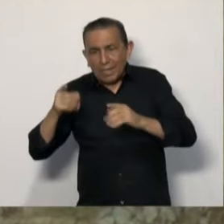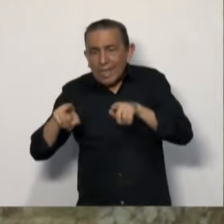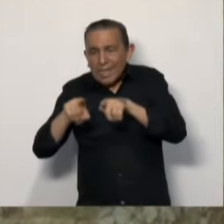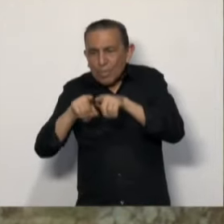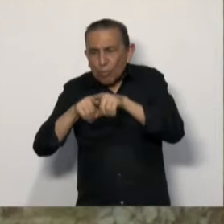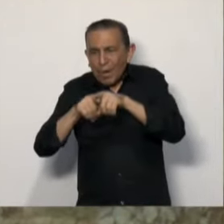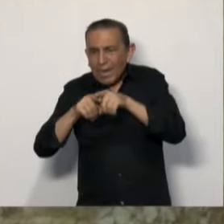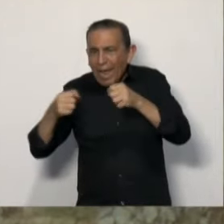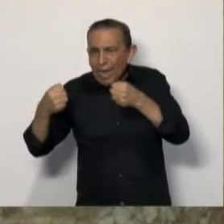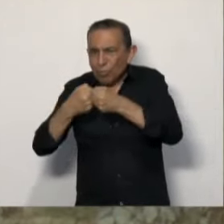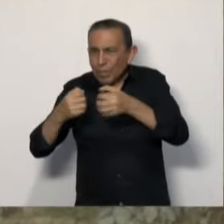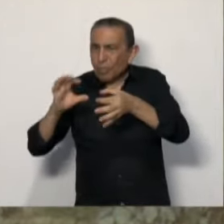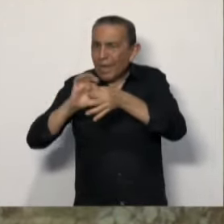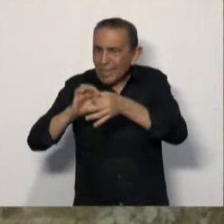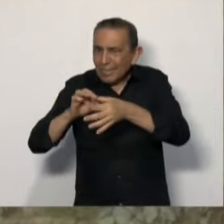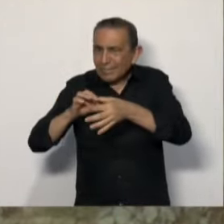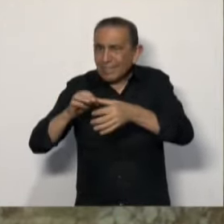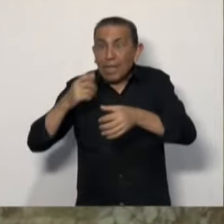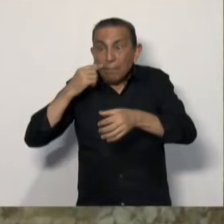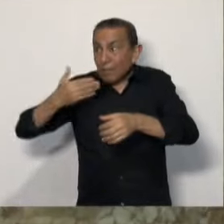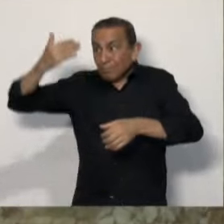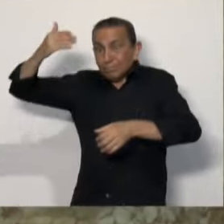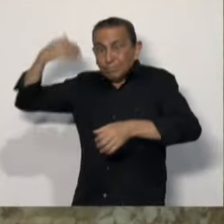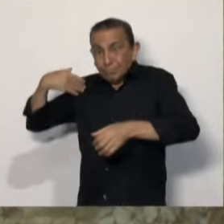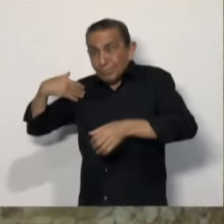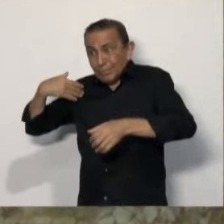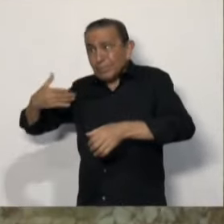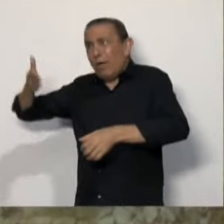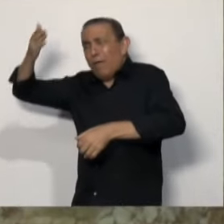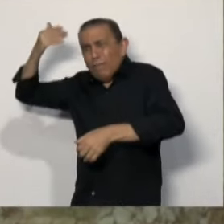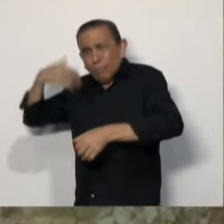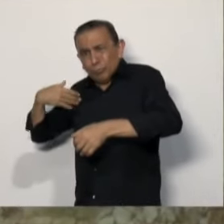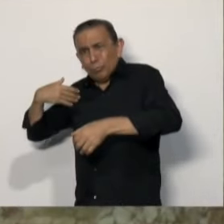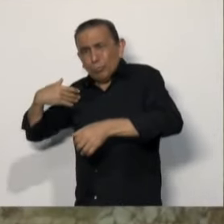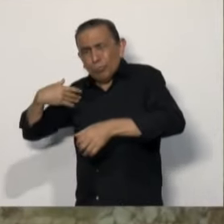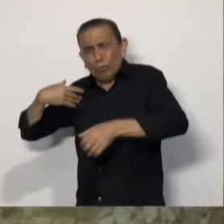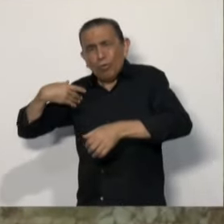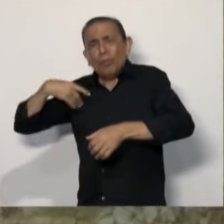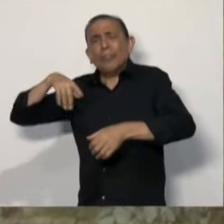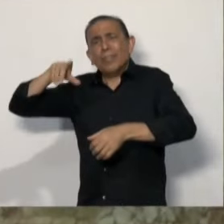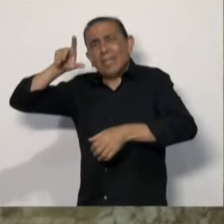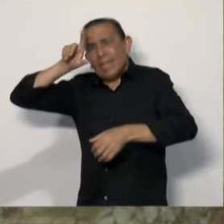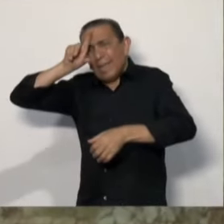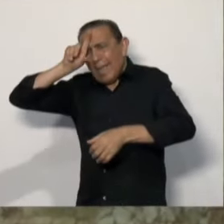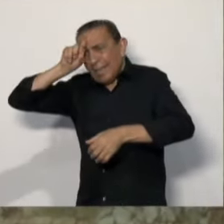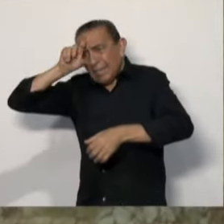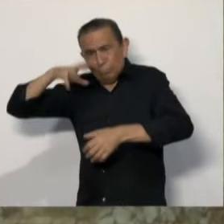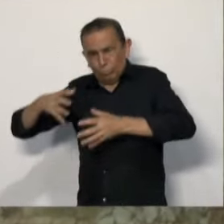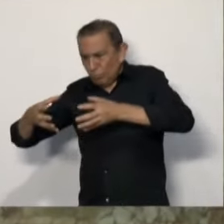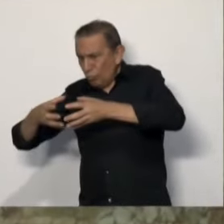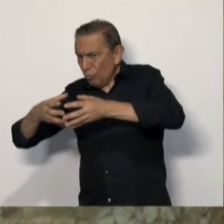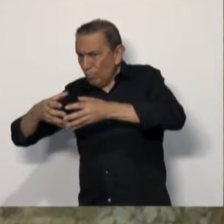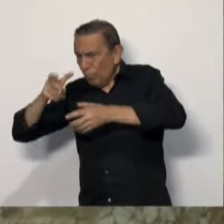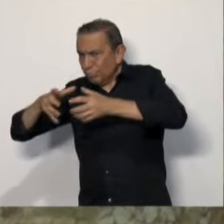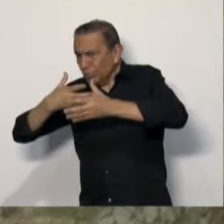la alianza que establecí con sus padres el día en que los tomé de la mano para hacerlos salir del país de